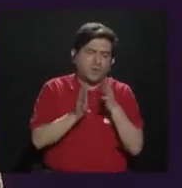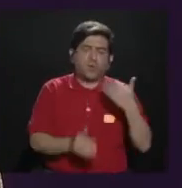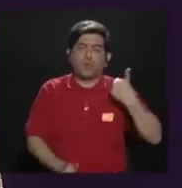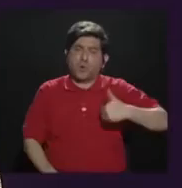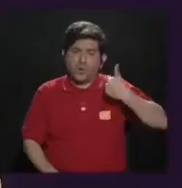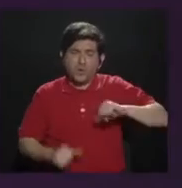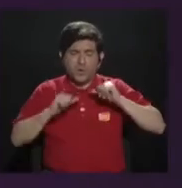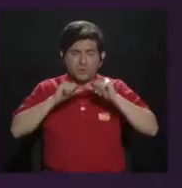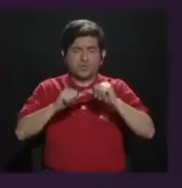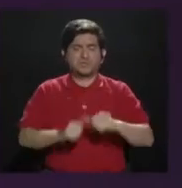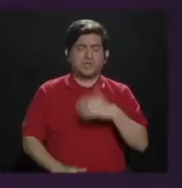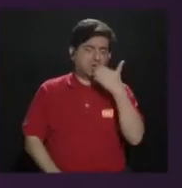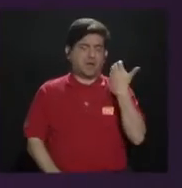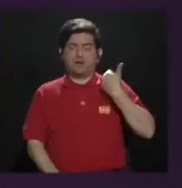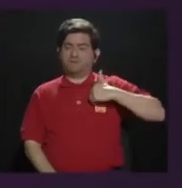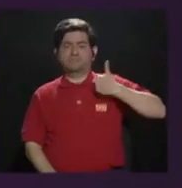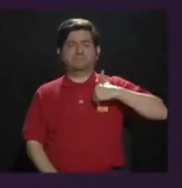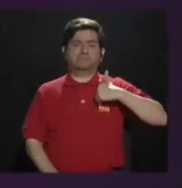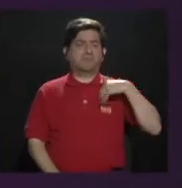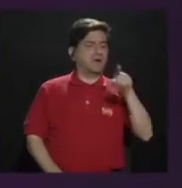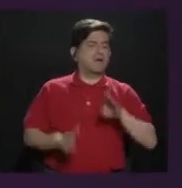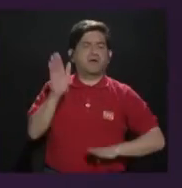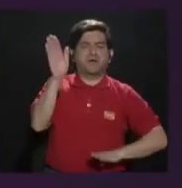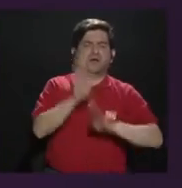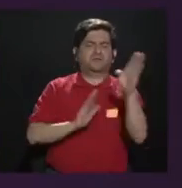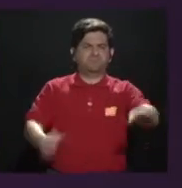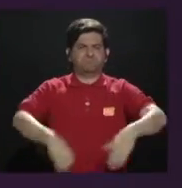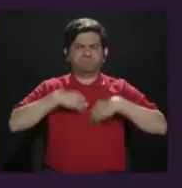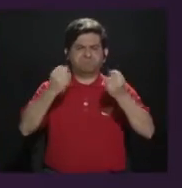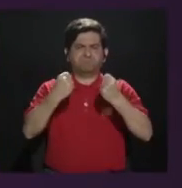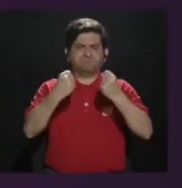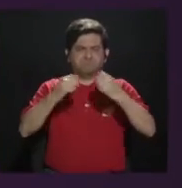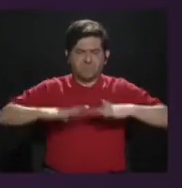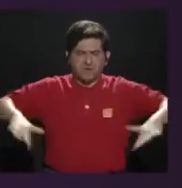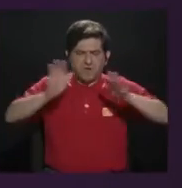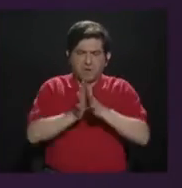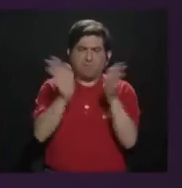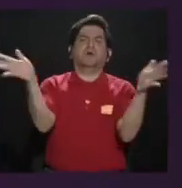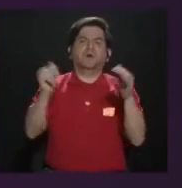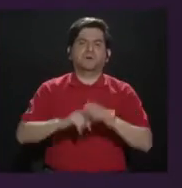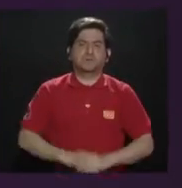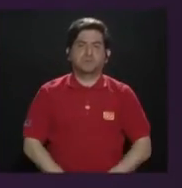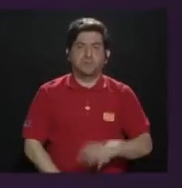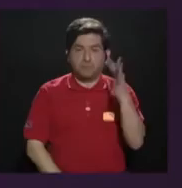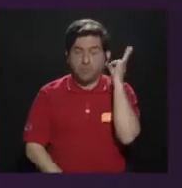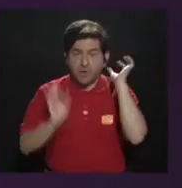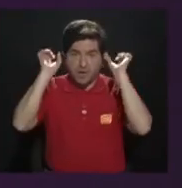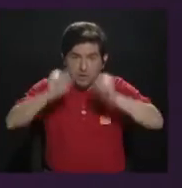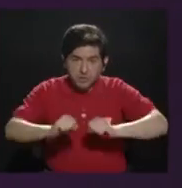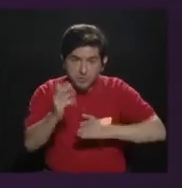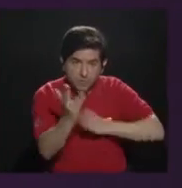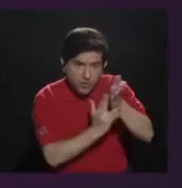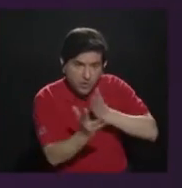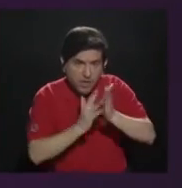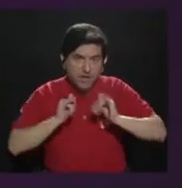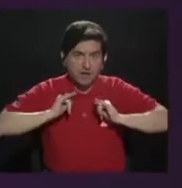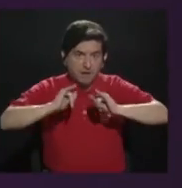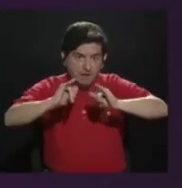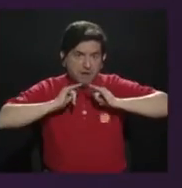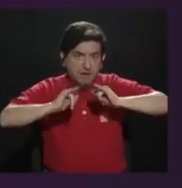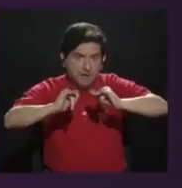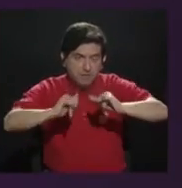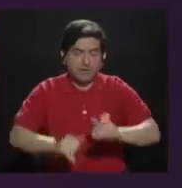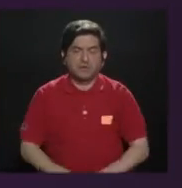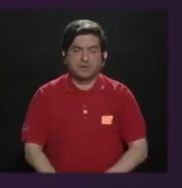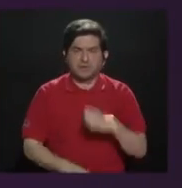siguen teniendo el privilegio de desarrollarse fuertemente en el espacio público. Entonces, para que las mujeres podamos acceder de manera igualitaria a